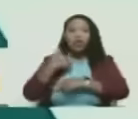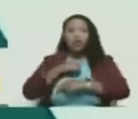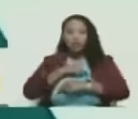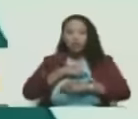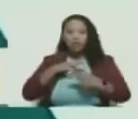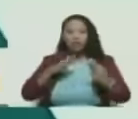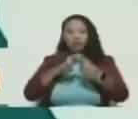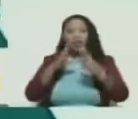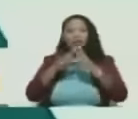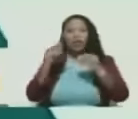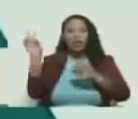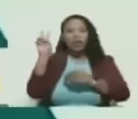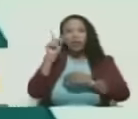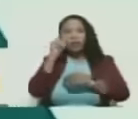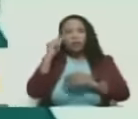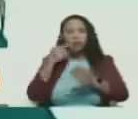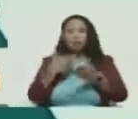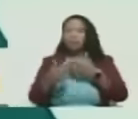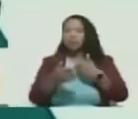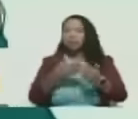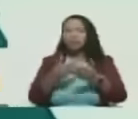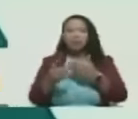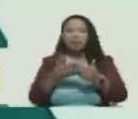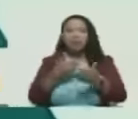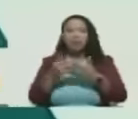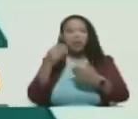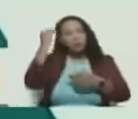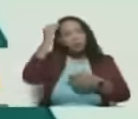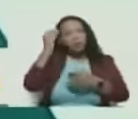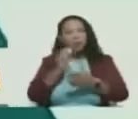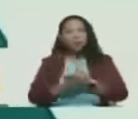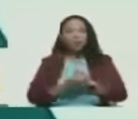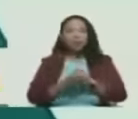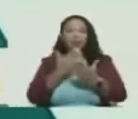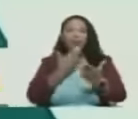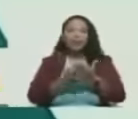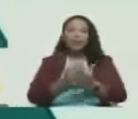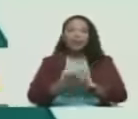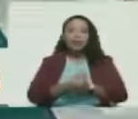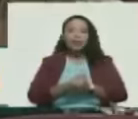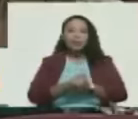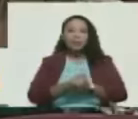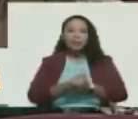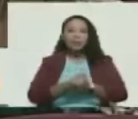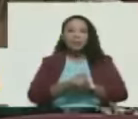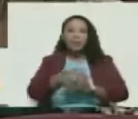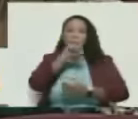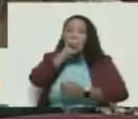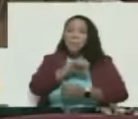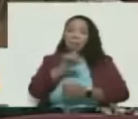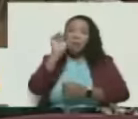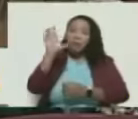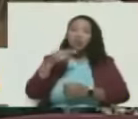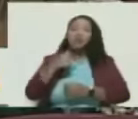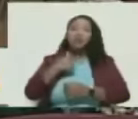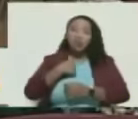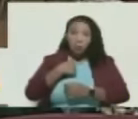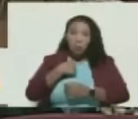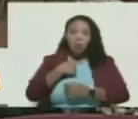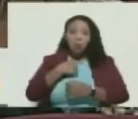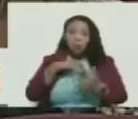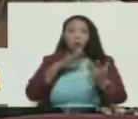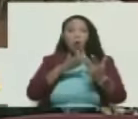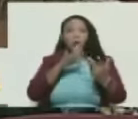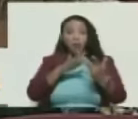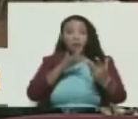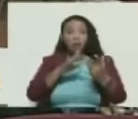y todas las venezolanas, independientemente de lo que pensamos. Gracias. Amar a la patria. Bueno, yo conecto esa idea